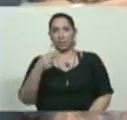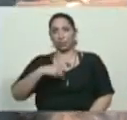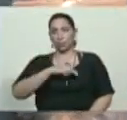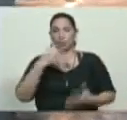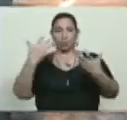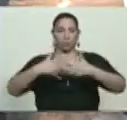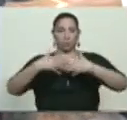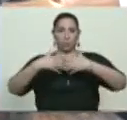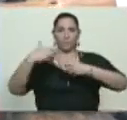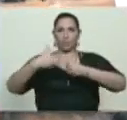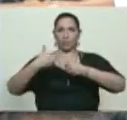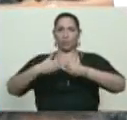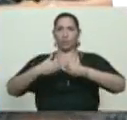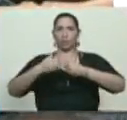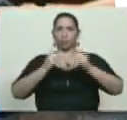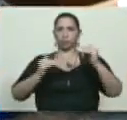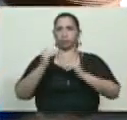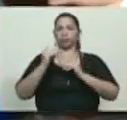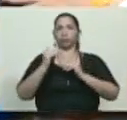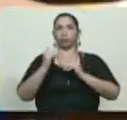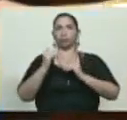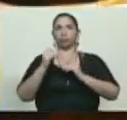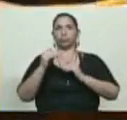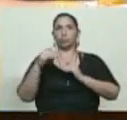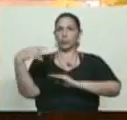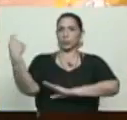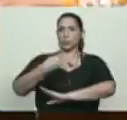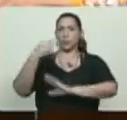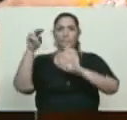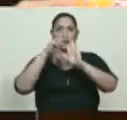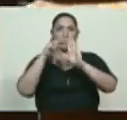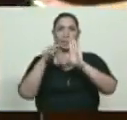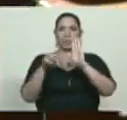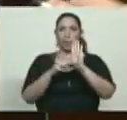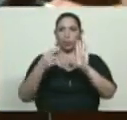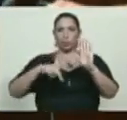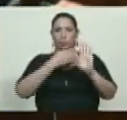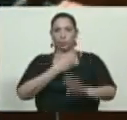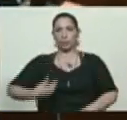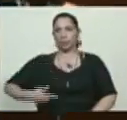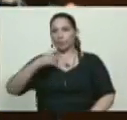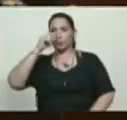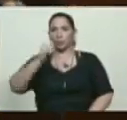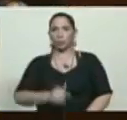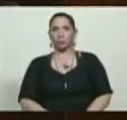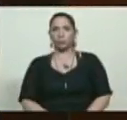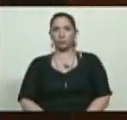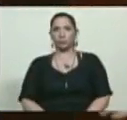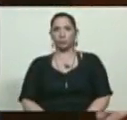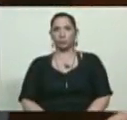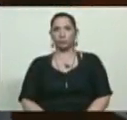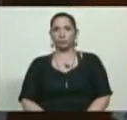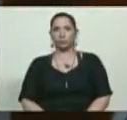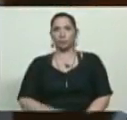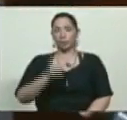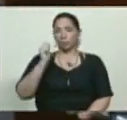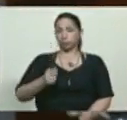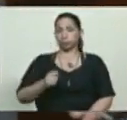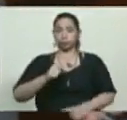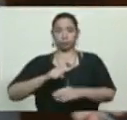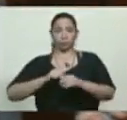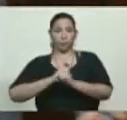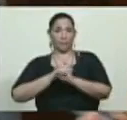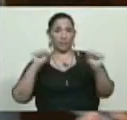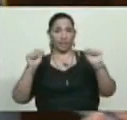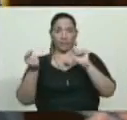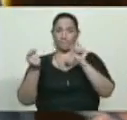petrolera de pie. Cumpliendo las instrucciones de nuestro presidente Nicolás Maduro Moro, hemos sesionado toda la mañana,